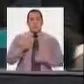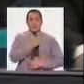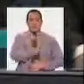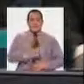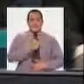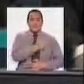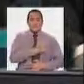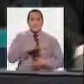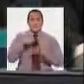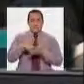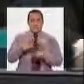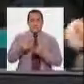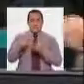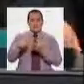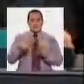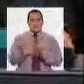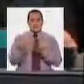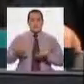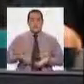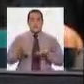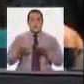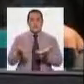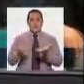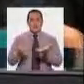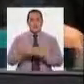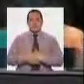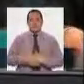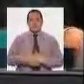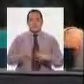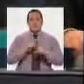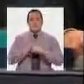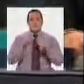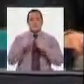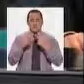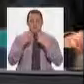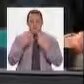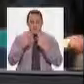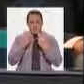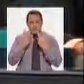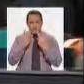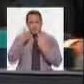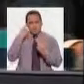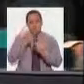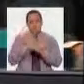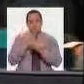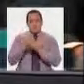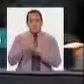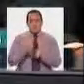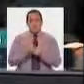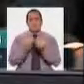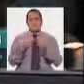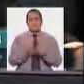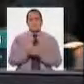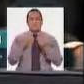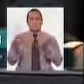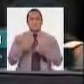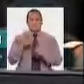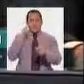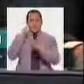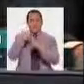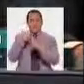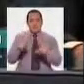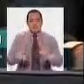lamentar que estas circunstancias se den, que no se mida los efectos colaterales o